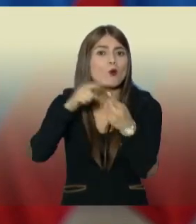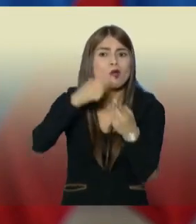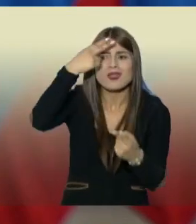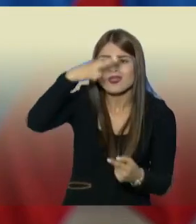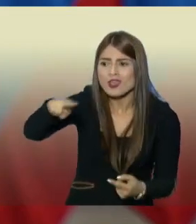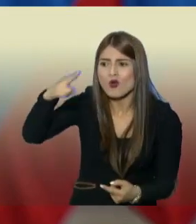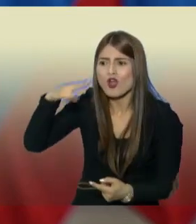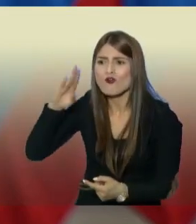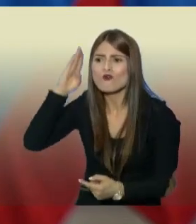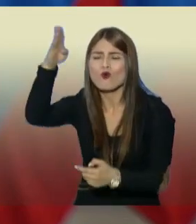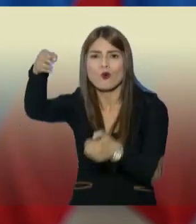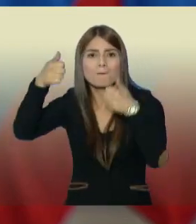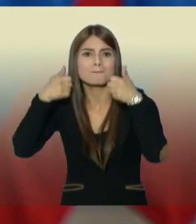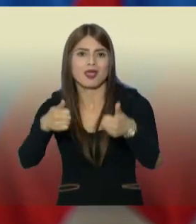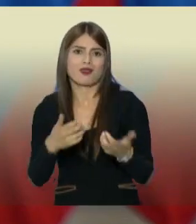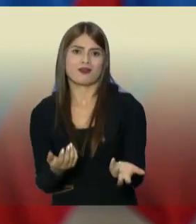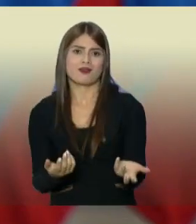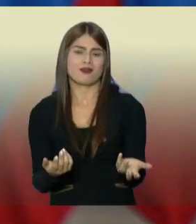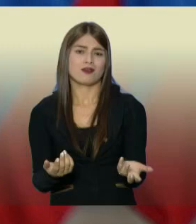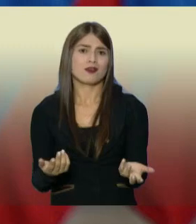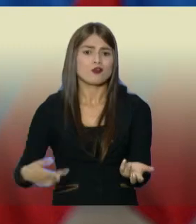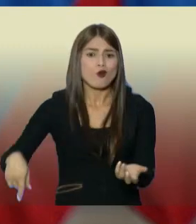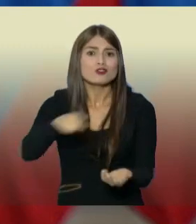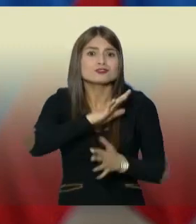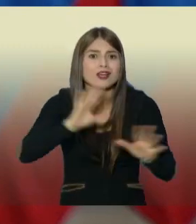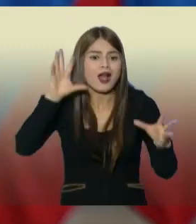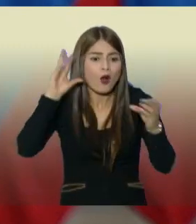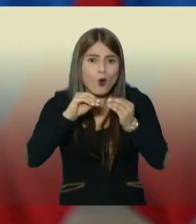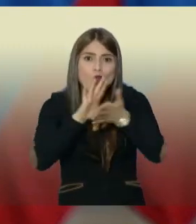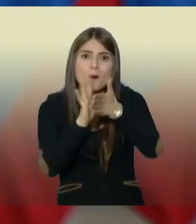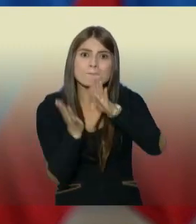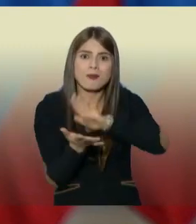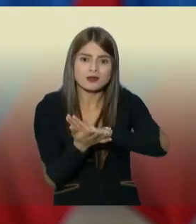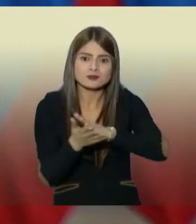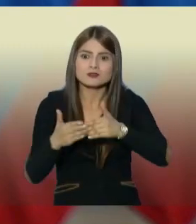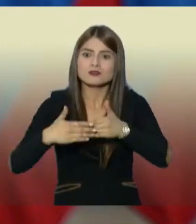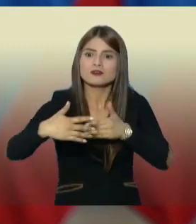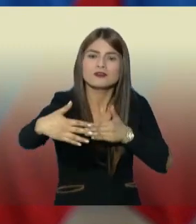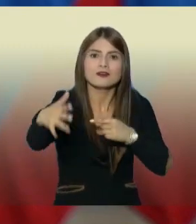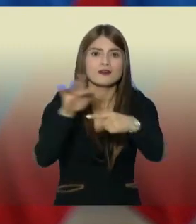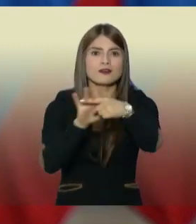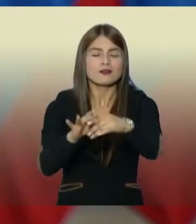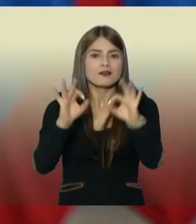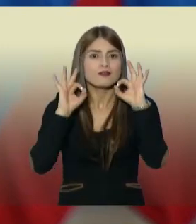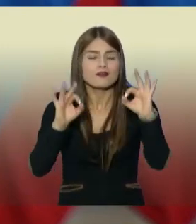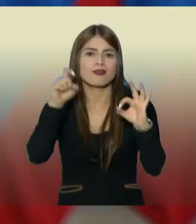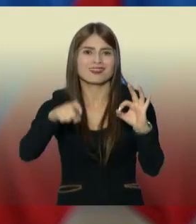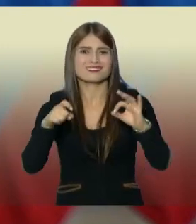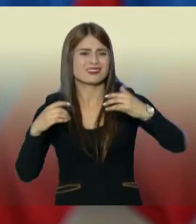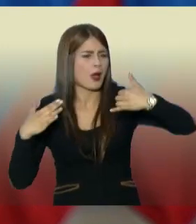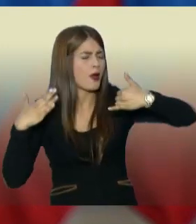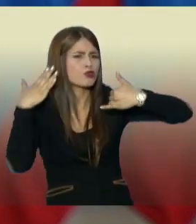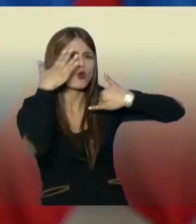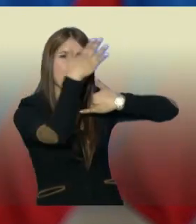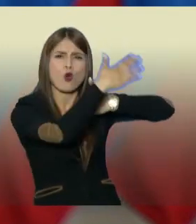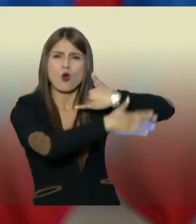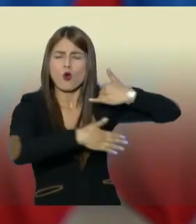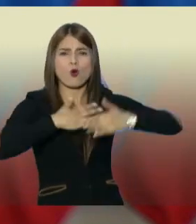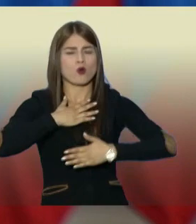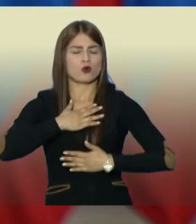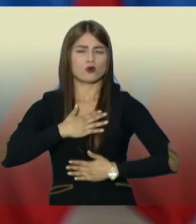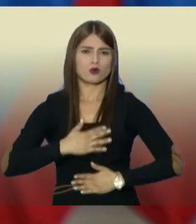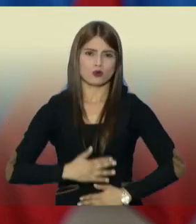multiplicar los frutos de la paz que ya sentimos y vamos a llevarlos a todos los rincones del